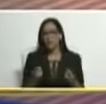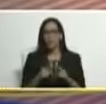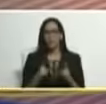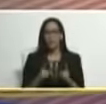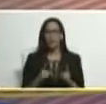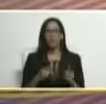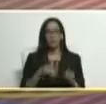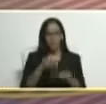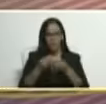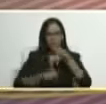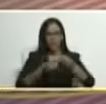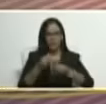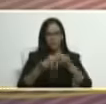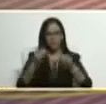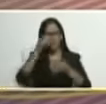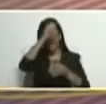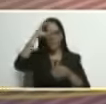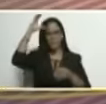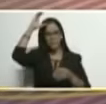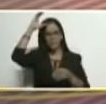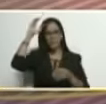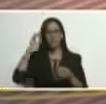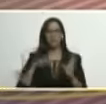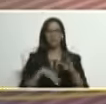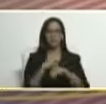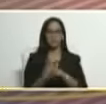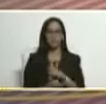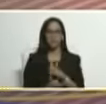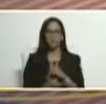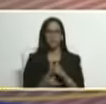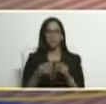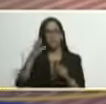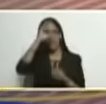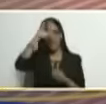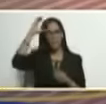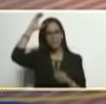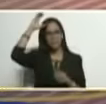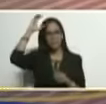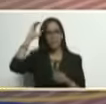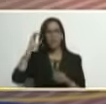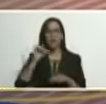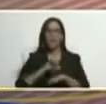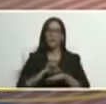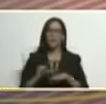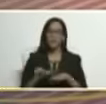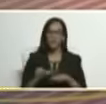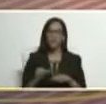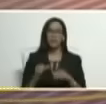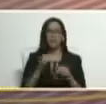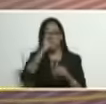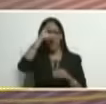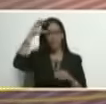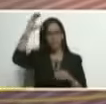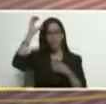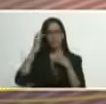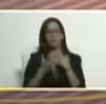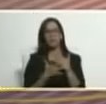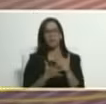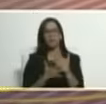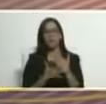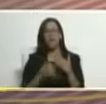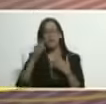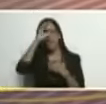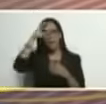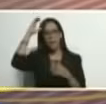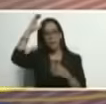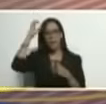de planificación, la capacidad operativa, la capacidad tecnológica, la